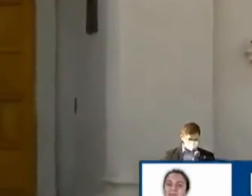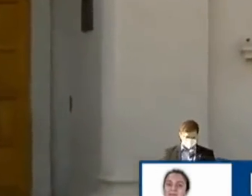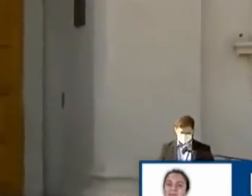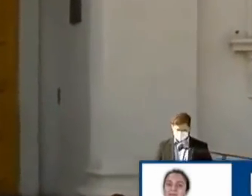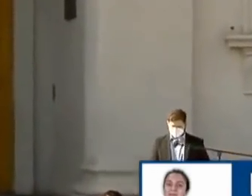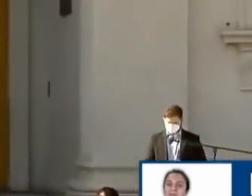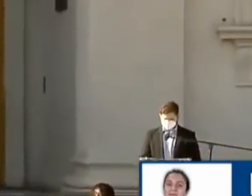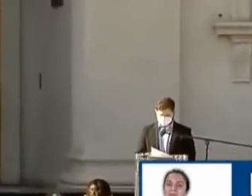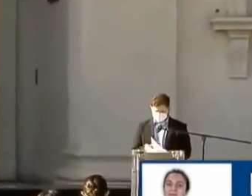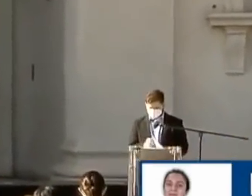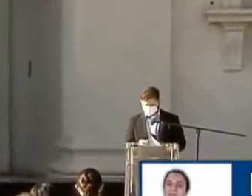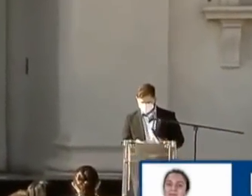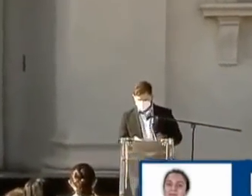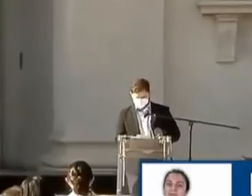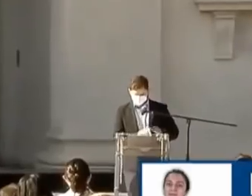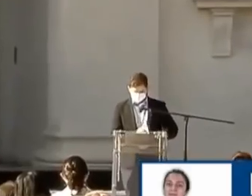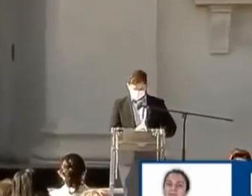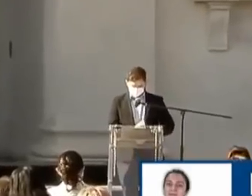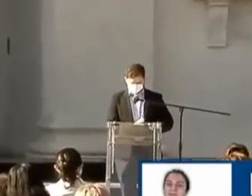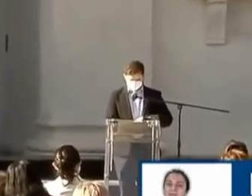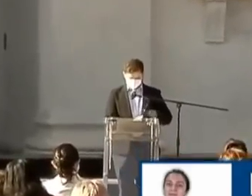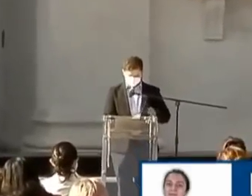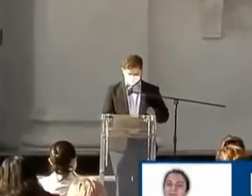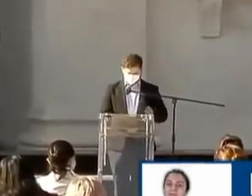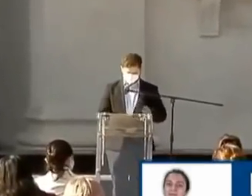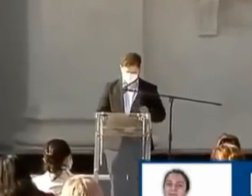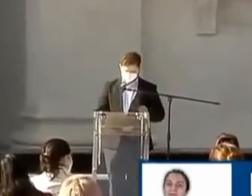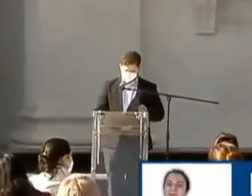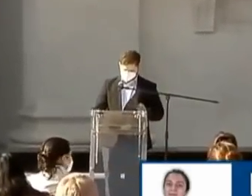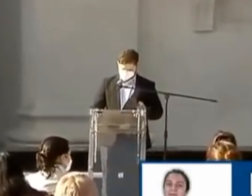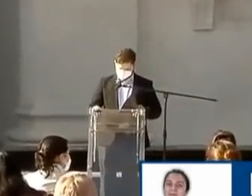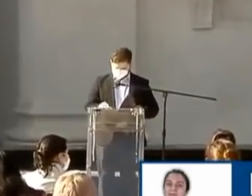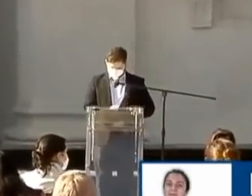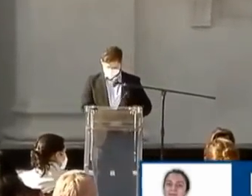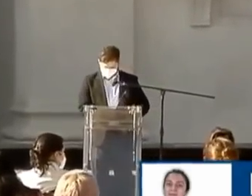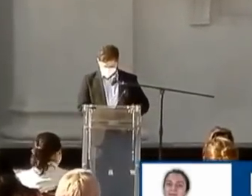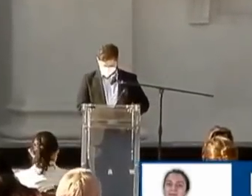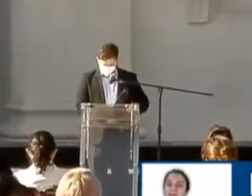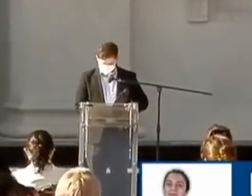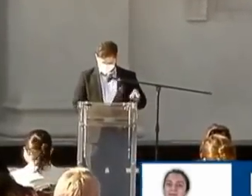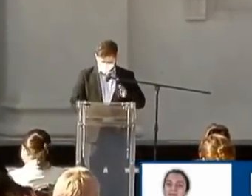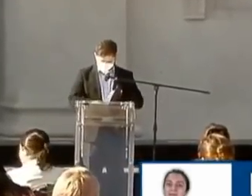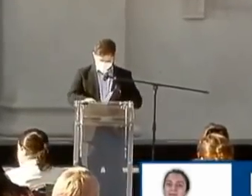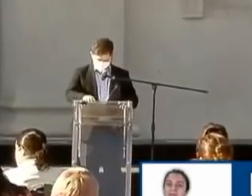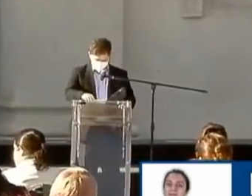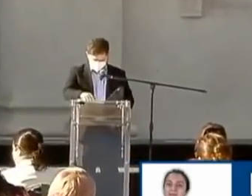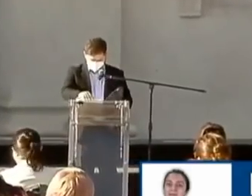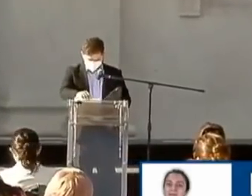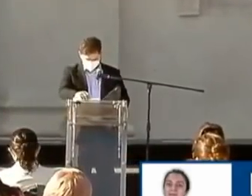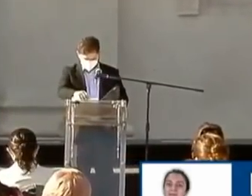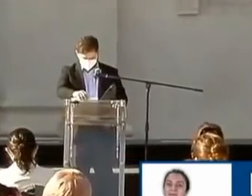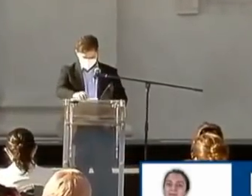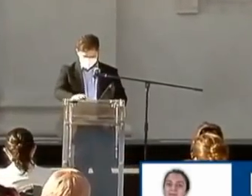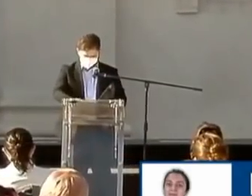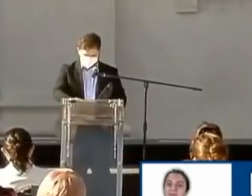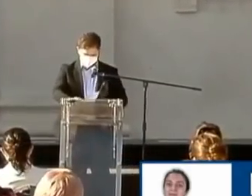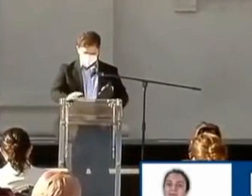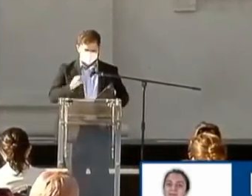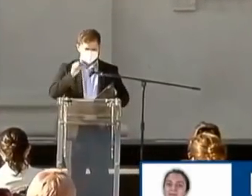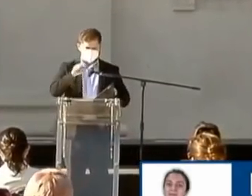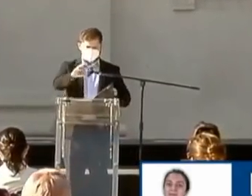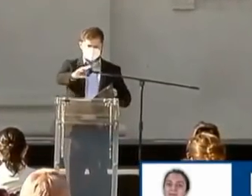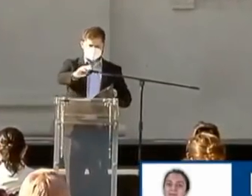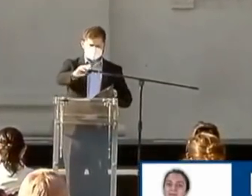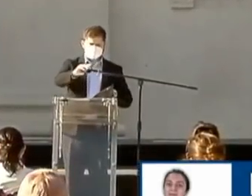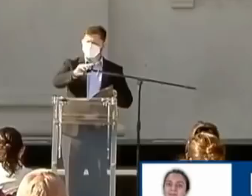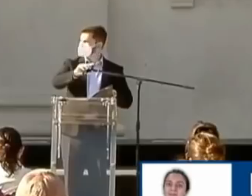y en particular de las mujeres que fueron las más afectadas durante la pandemia por COVID-19, integrando además la paridad a las distintas instancias